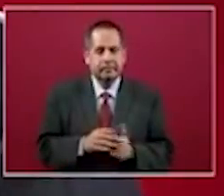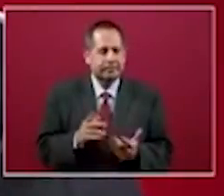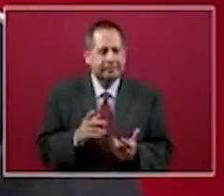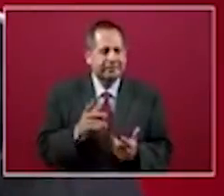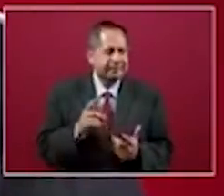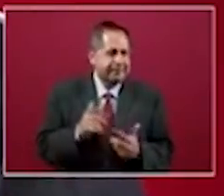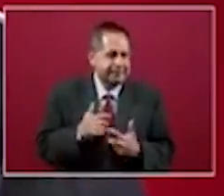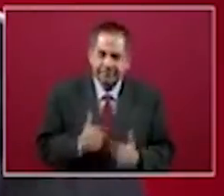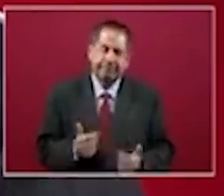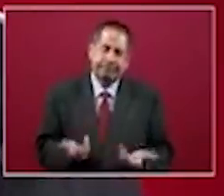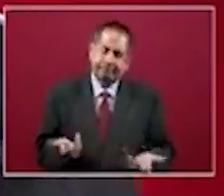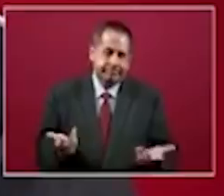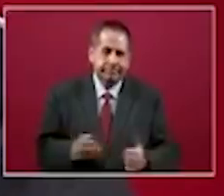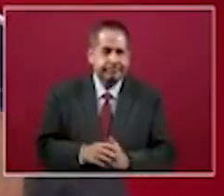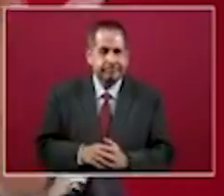sensibilidad